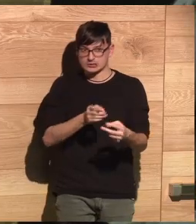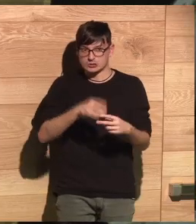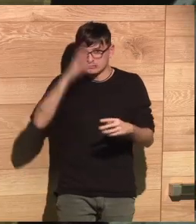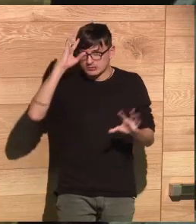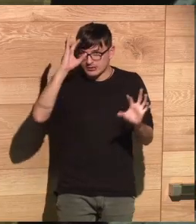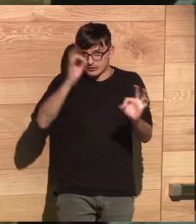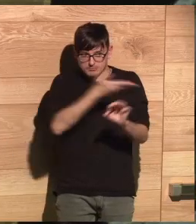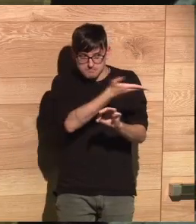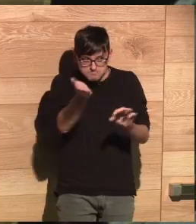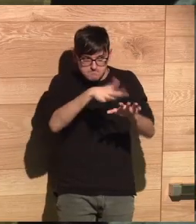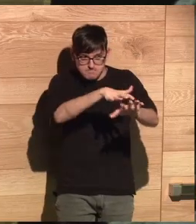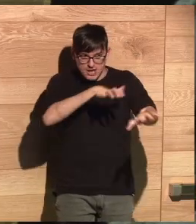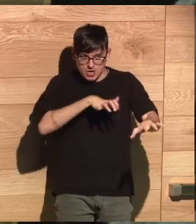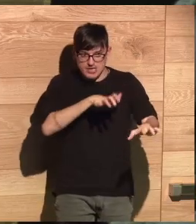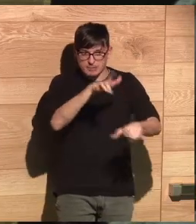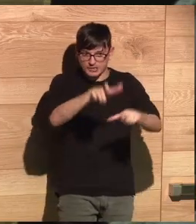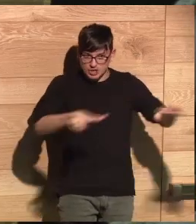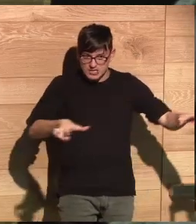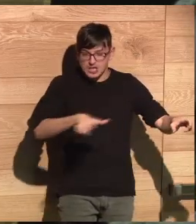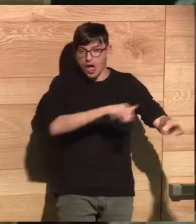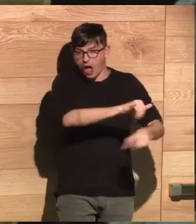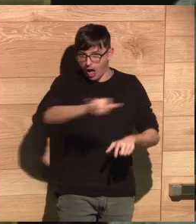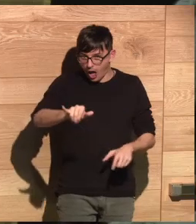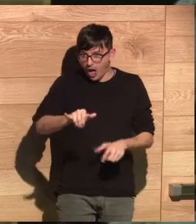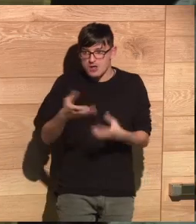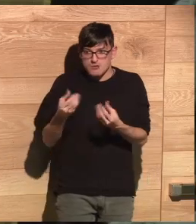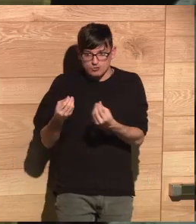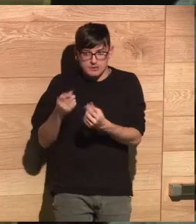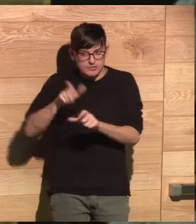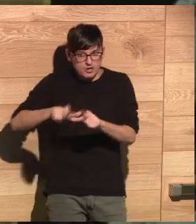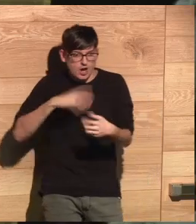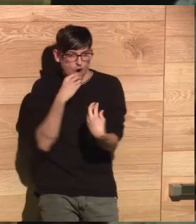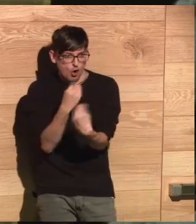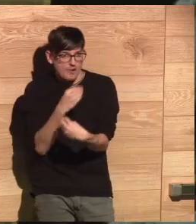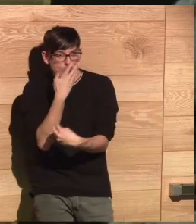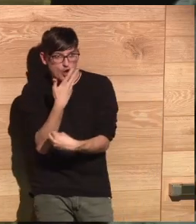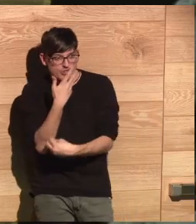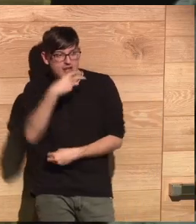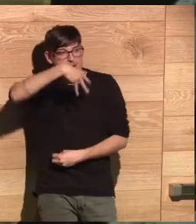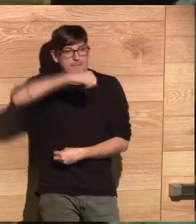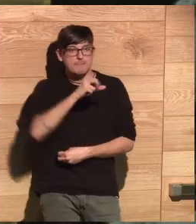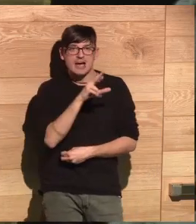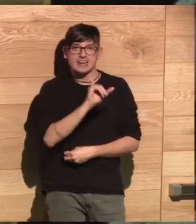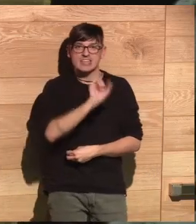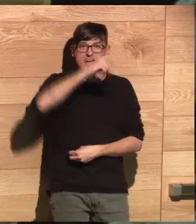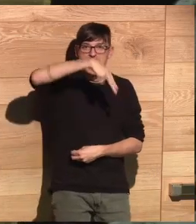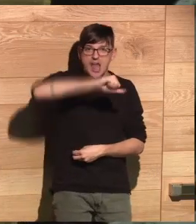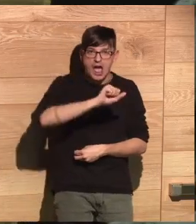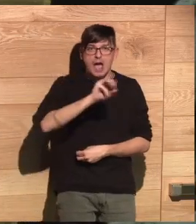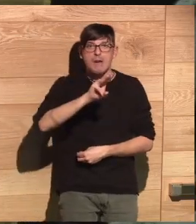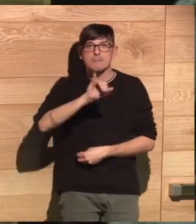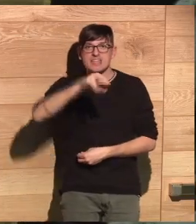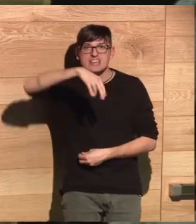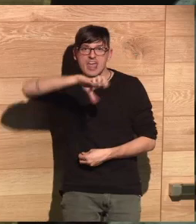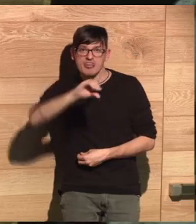que la mayoría de la gente que está aquí y muchos de nuestros jóvenes sí que conocen a Mariana Pineda. O sea,